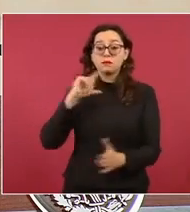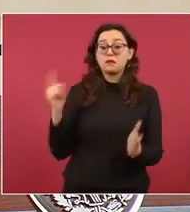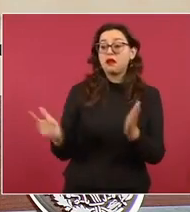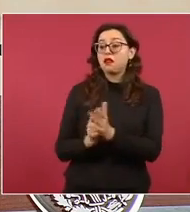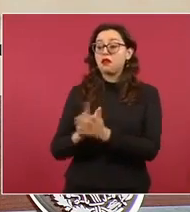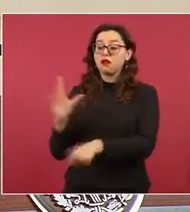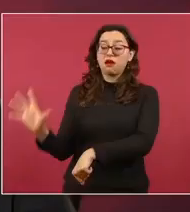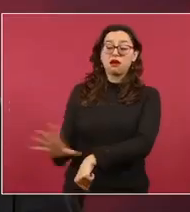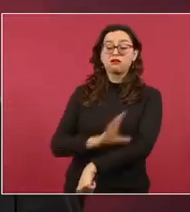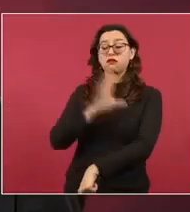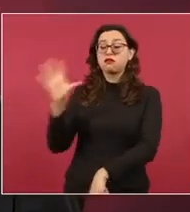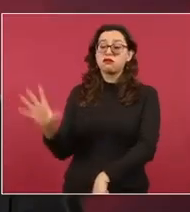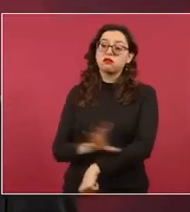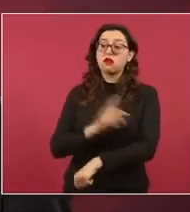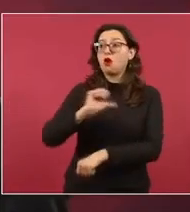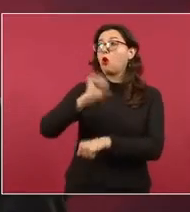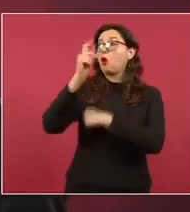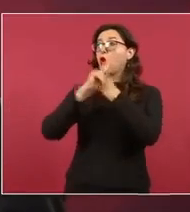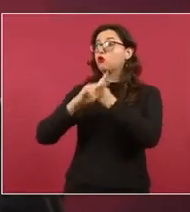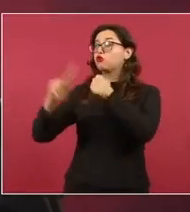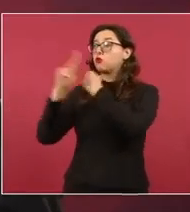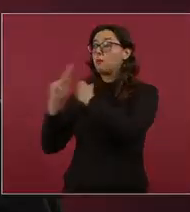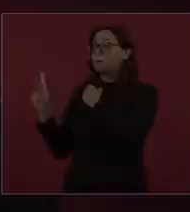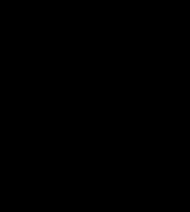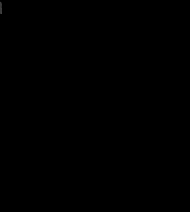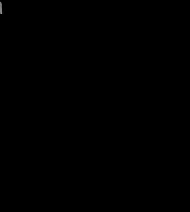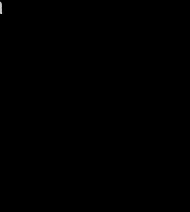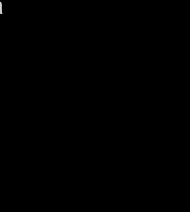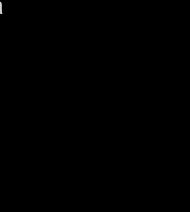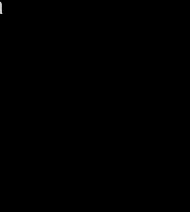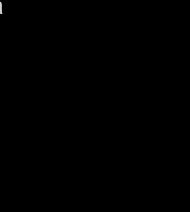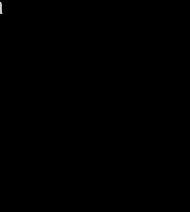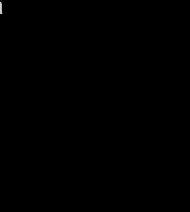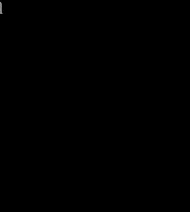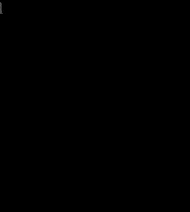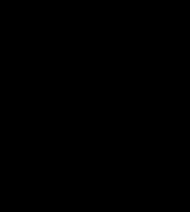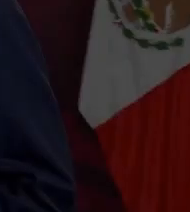iba a llegar la inversión extranjera.